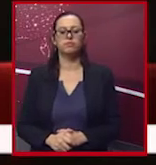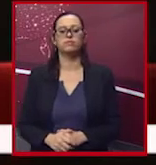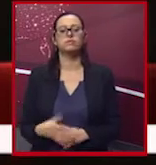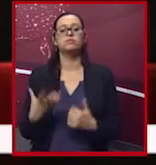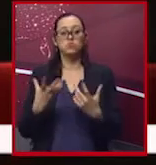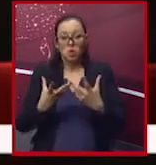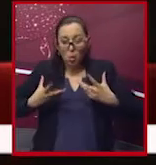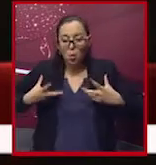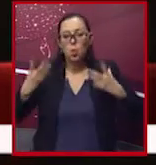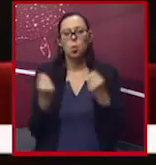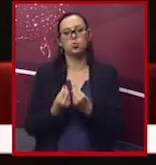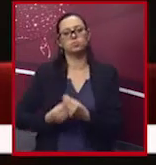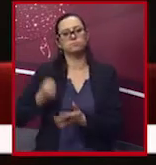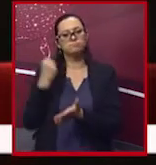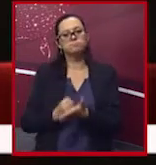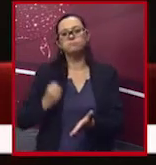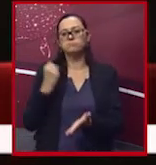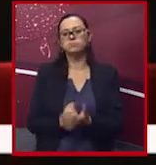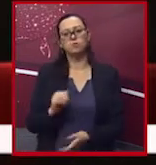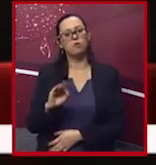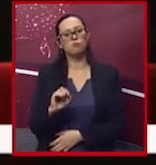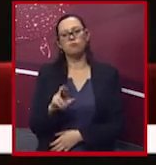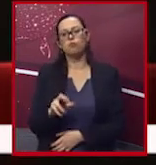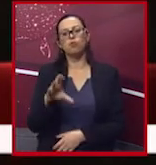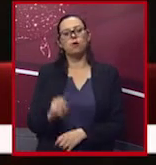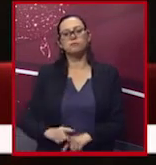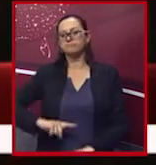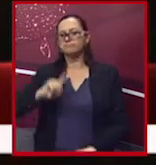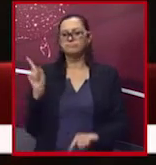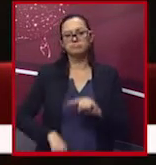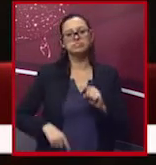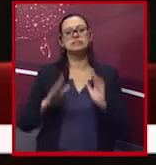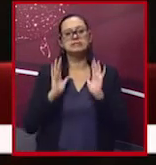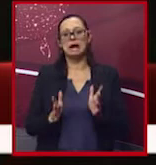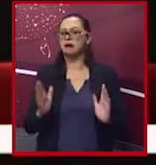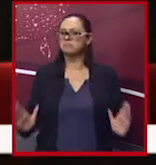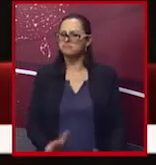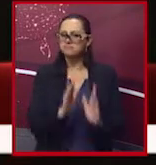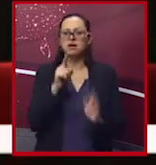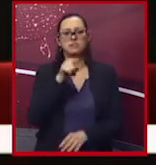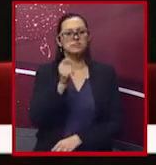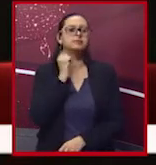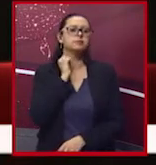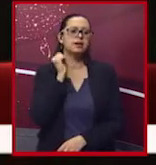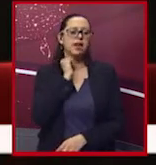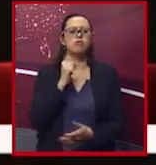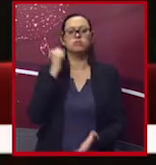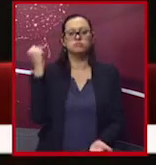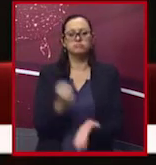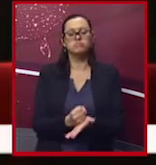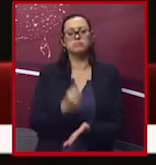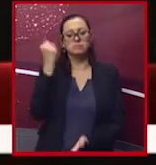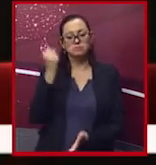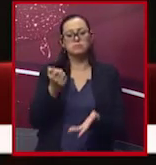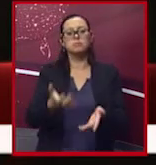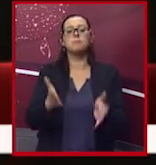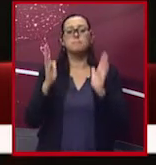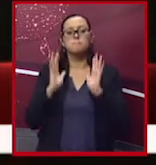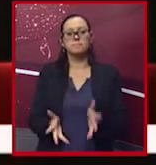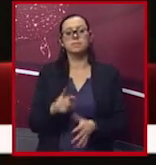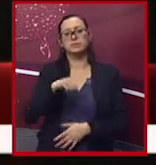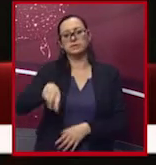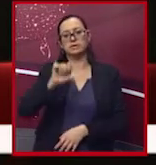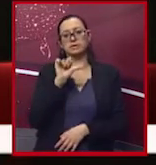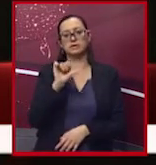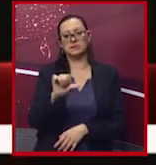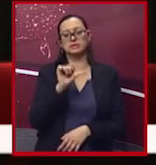Juntos debemos exigir que la cancelación del fuero sea procesada en el Senado de la República y que se obtenga la aprobación de los